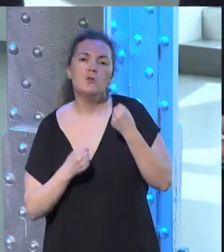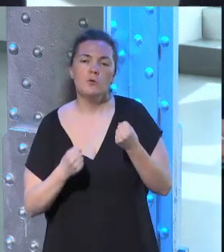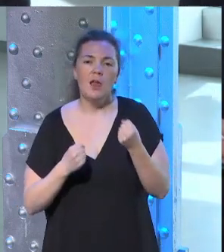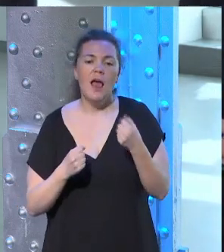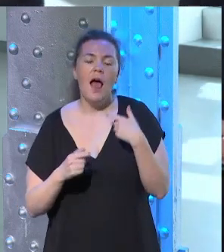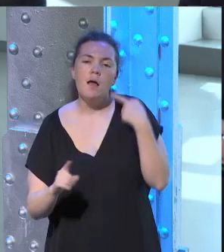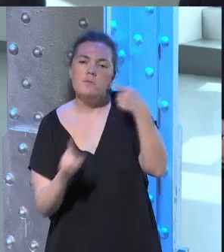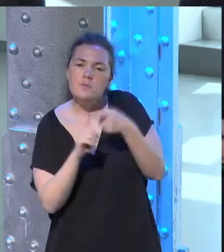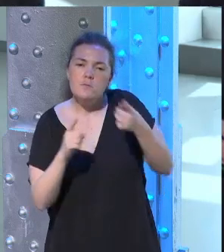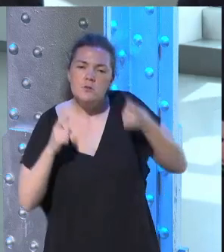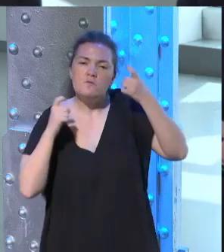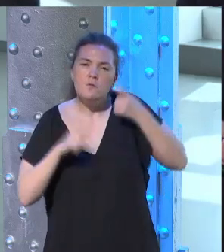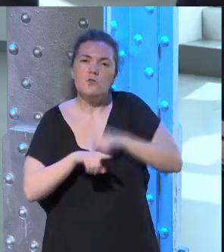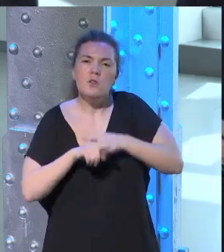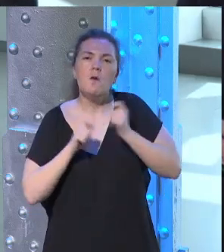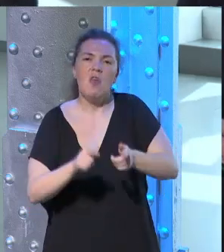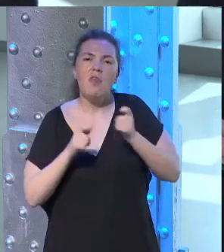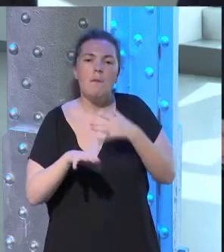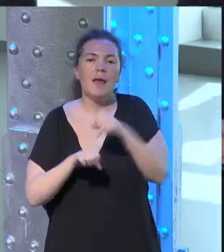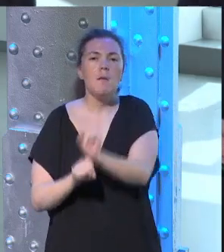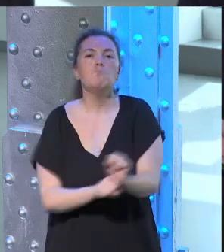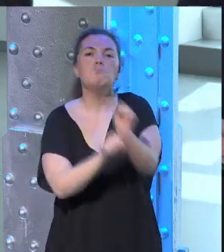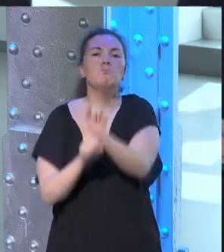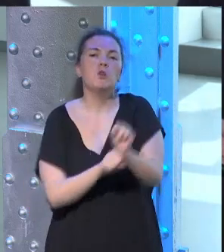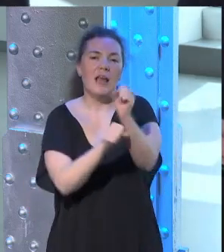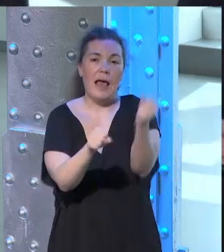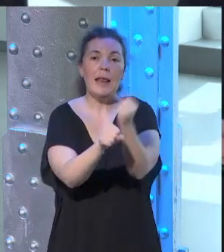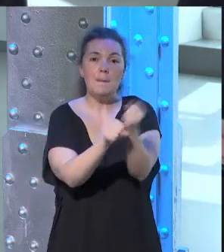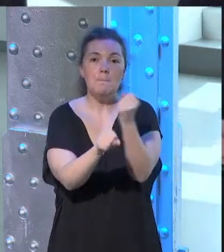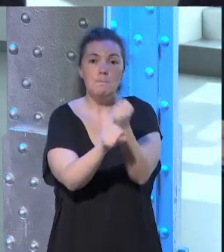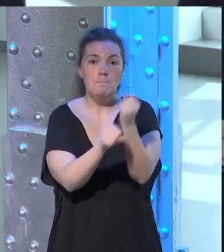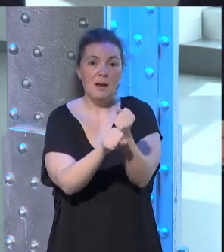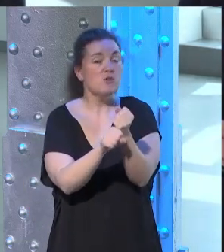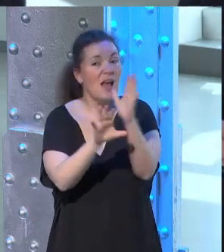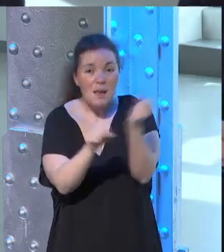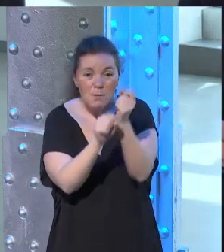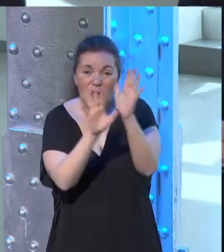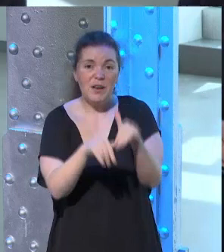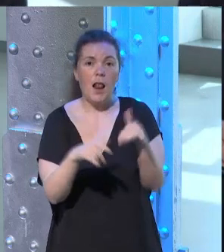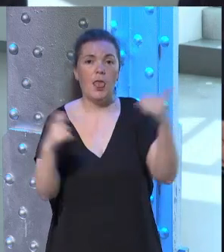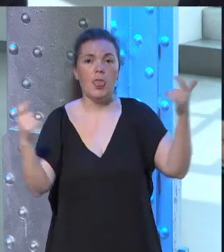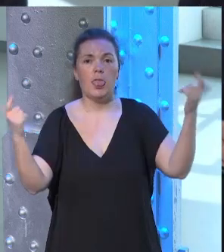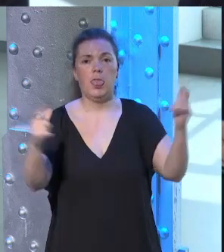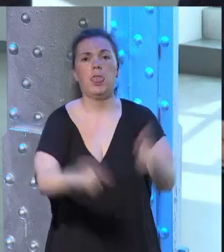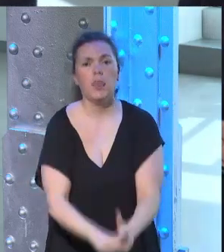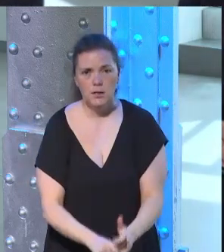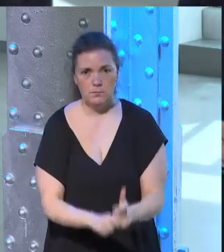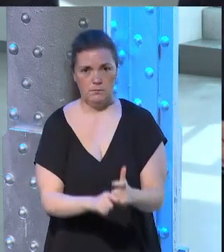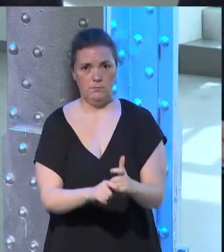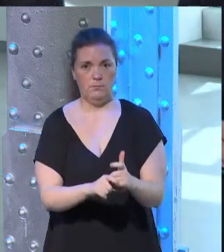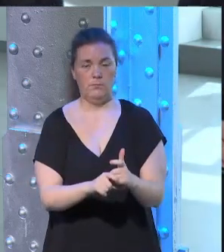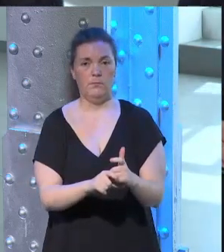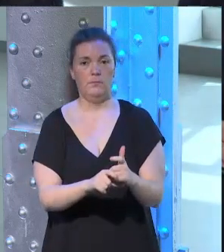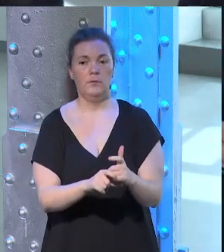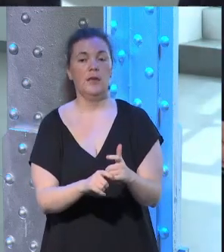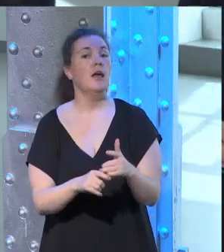energía, mucho tiempo, a proteger empleos que se van a caer sí o sí, que se van a caer sí o sí, y no